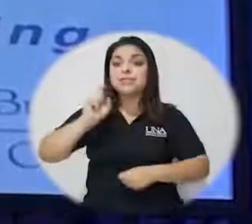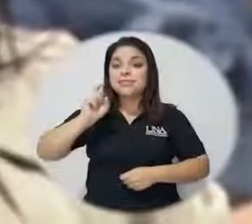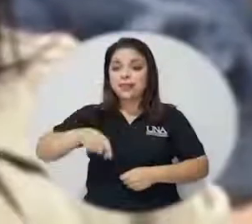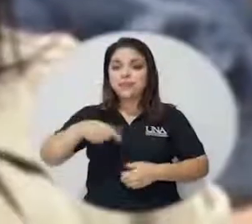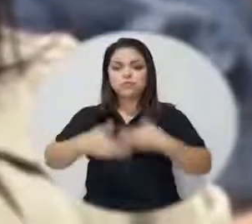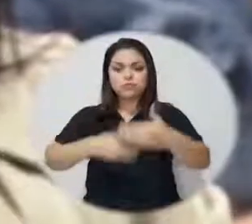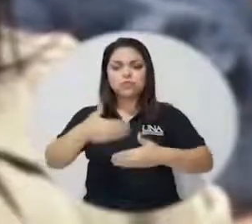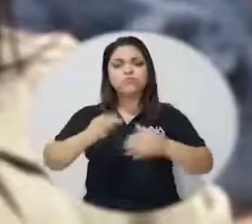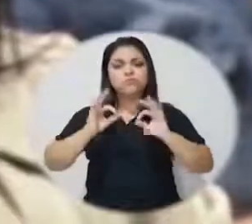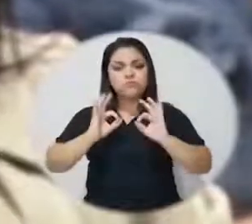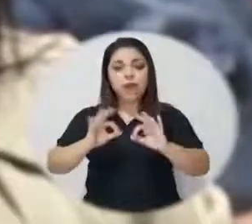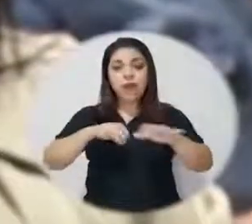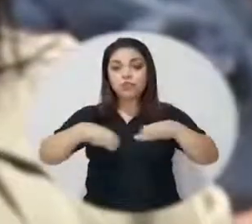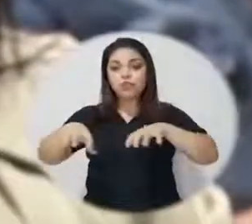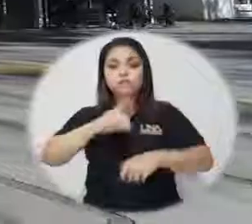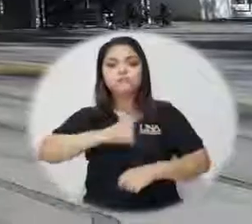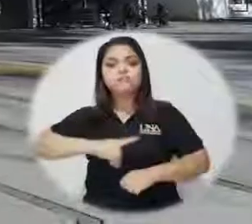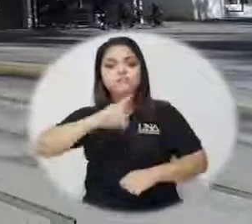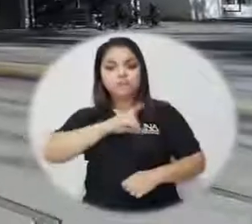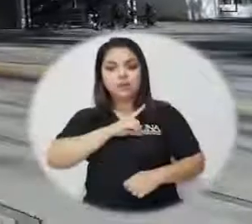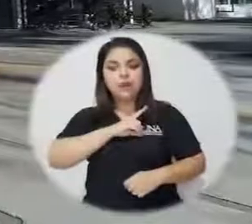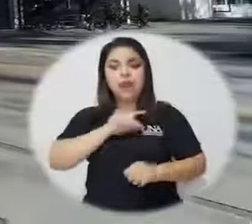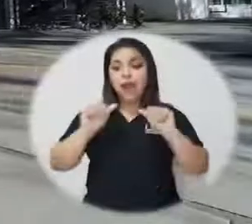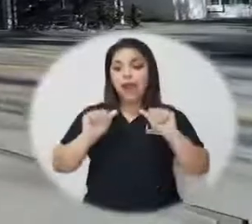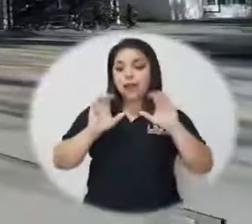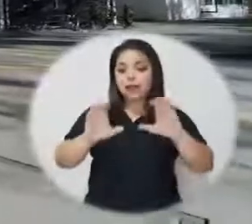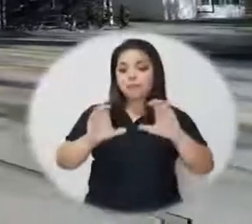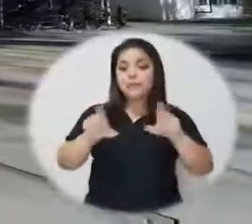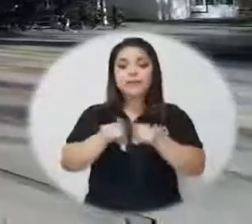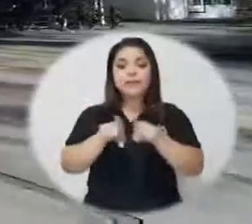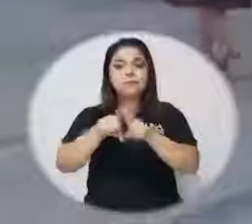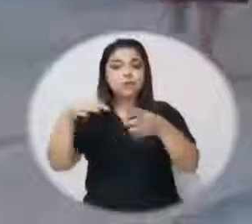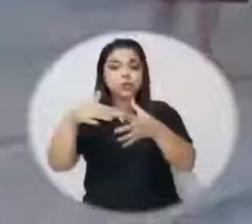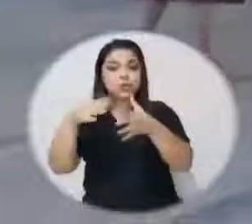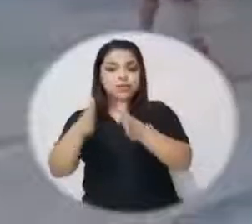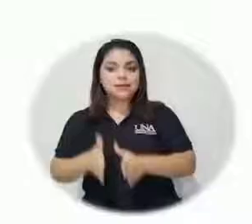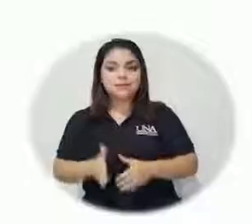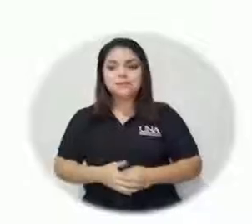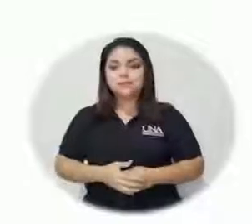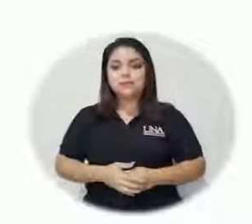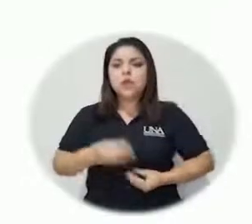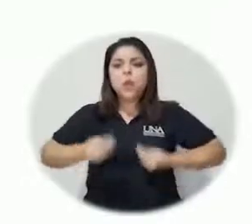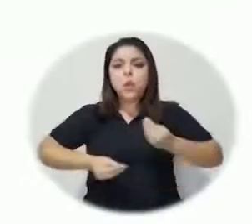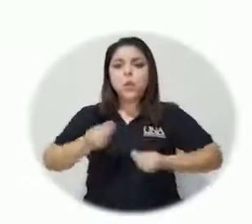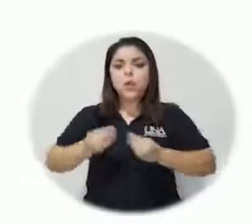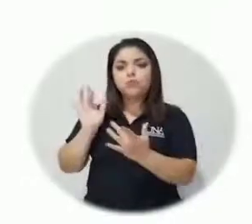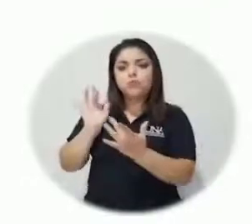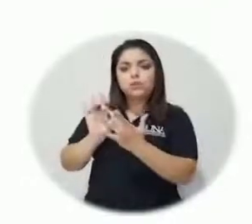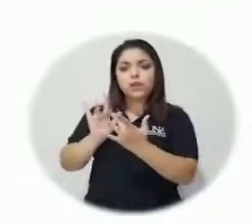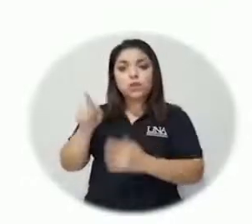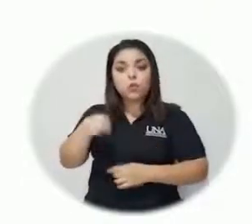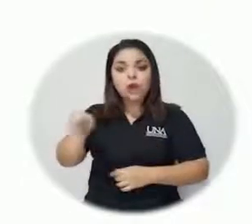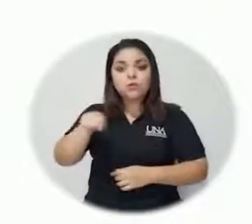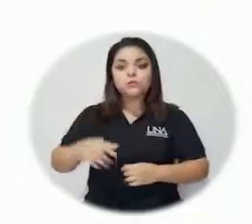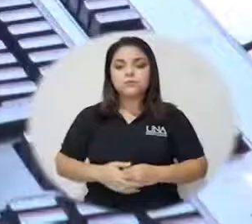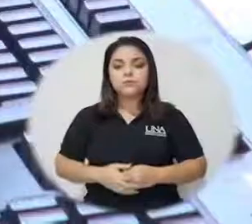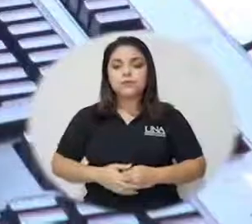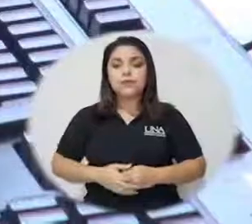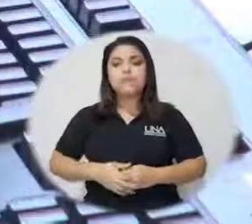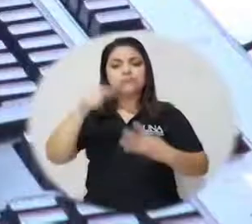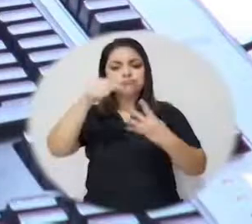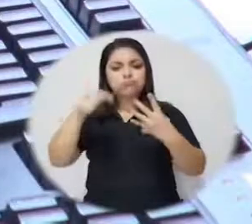cumplimiento del debido proceso en las acciones disciplinarias, académicas y estudiantiles. ¿Y cómo hago para ponerme en contacto con